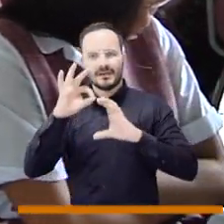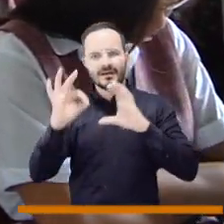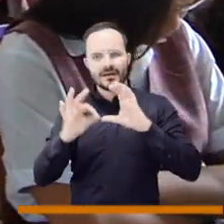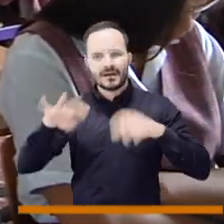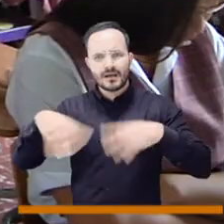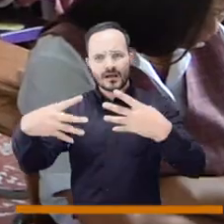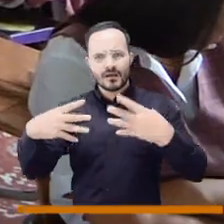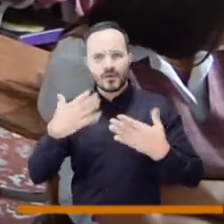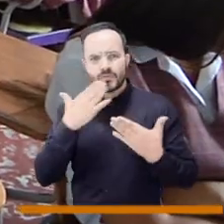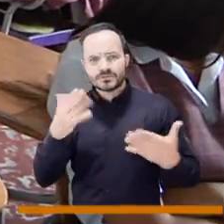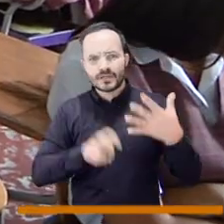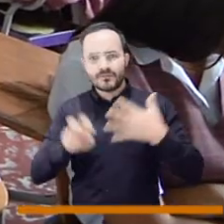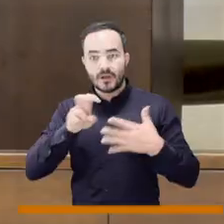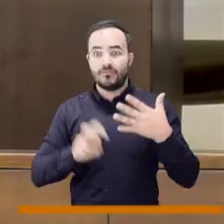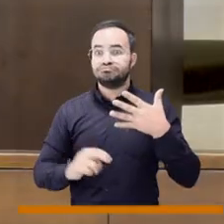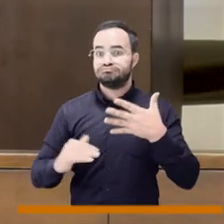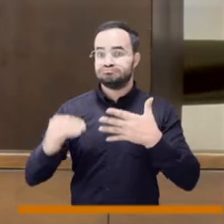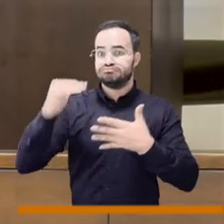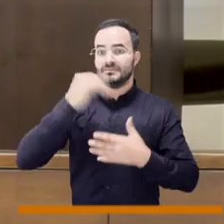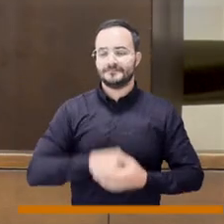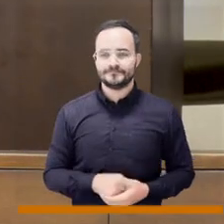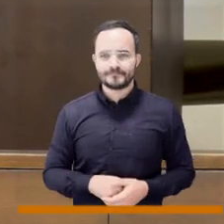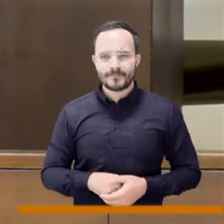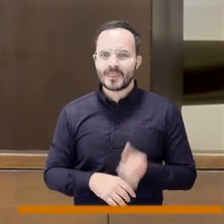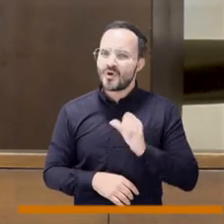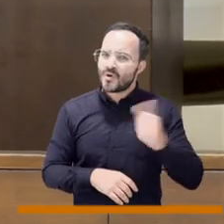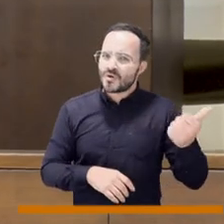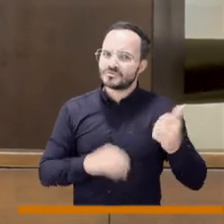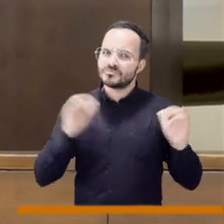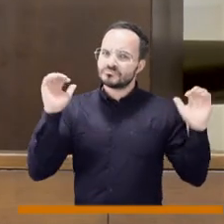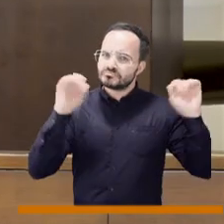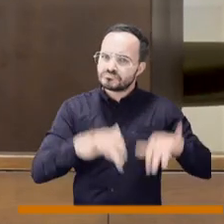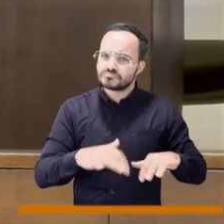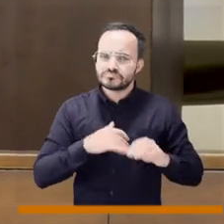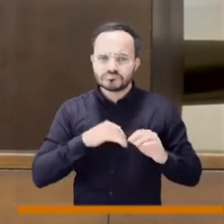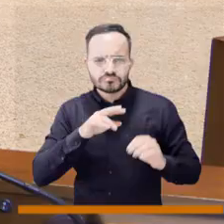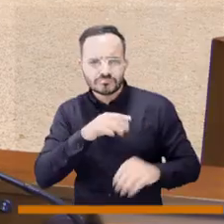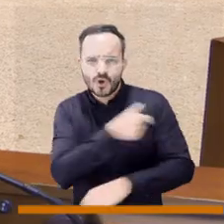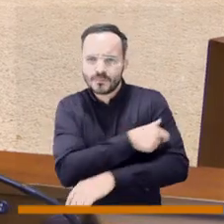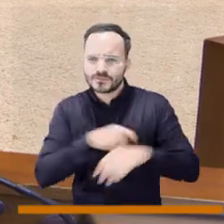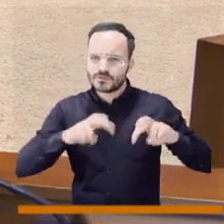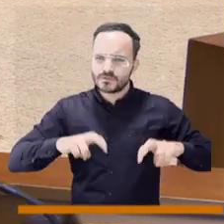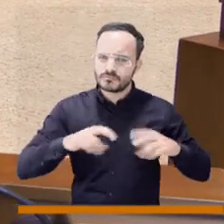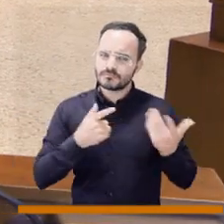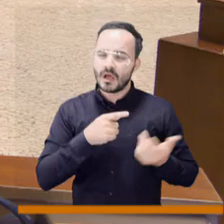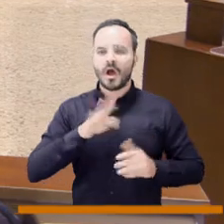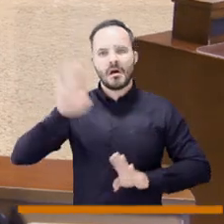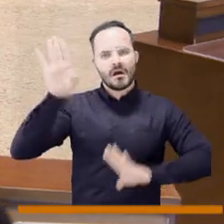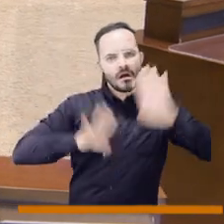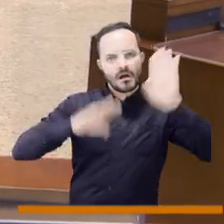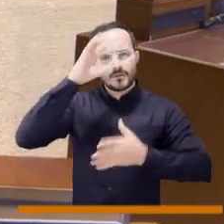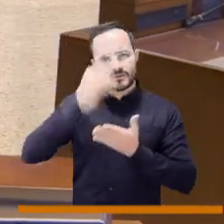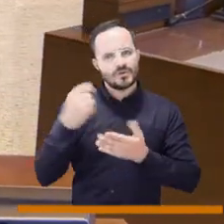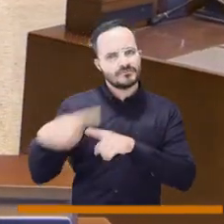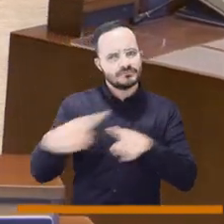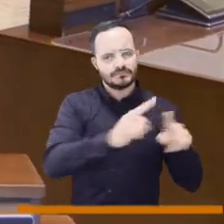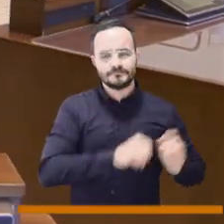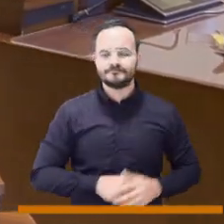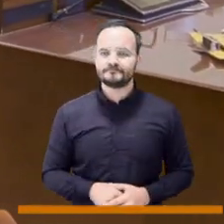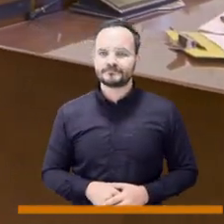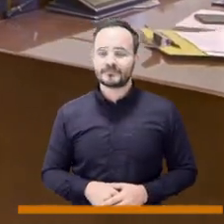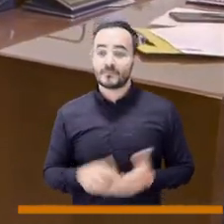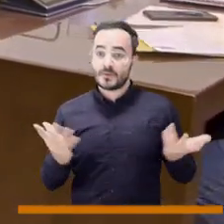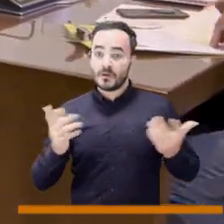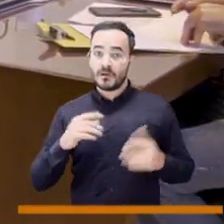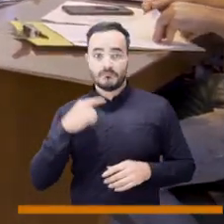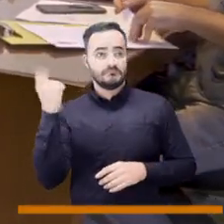europeo. Otros de los asistentes a la comisión llaman la atención sobre otras consideraciones sobre el mismo tema. Siempre estamos hablando